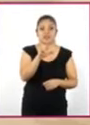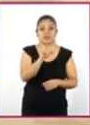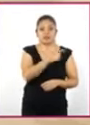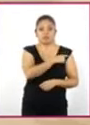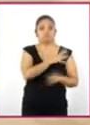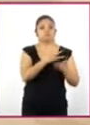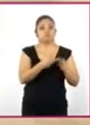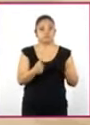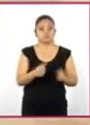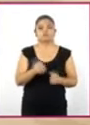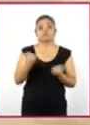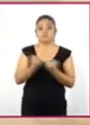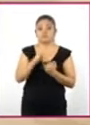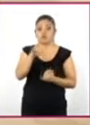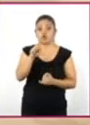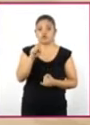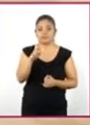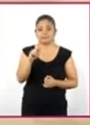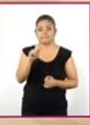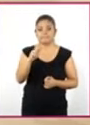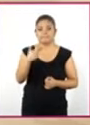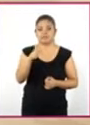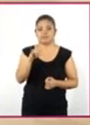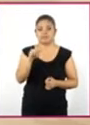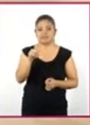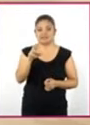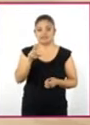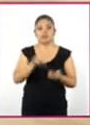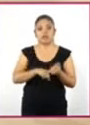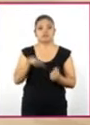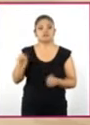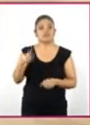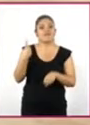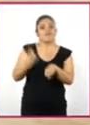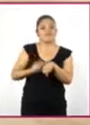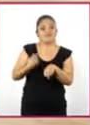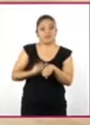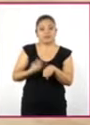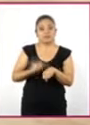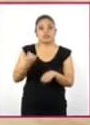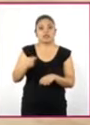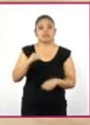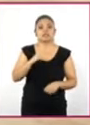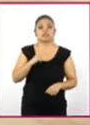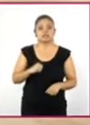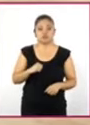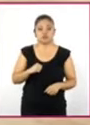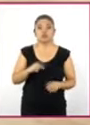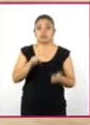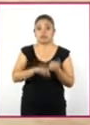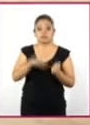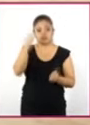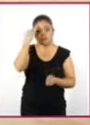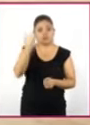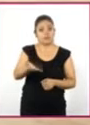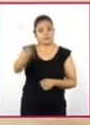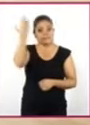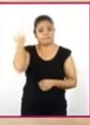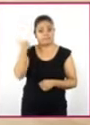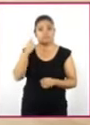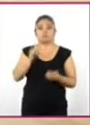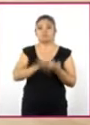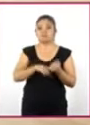cirugía. En aquella época, por las malas condiciones higiénicas en que se practicaban las cirugías, había muchos fallecimientos debido a